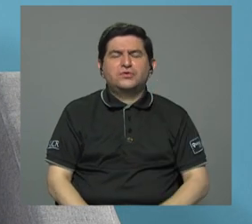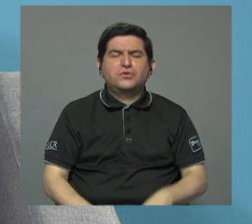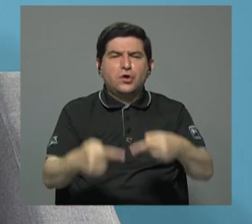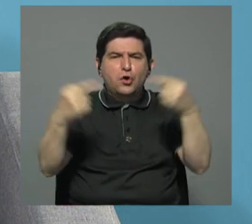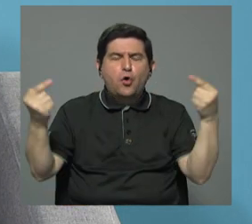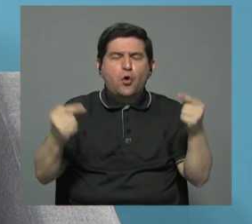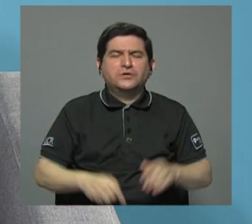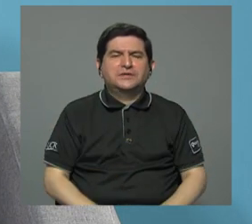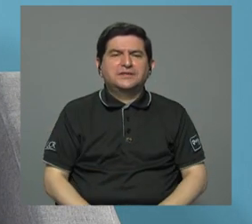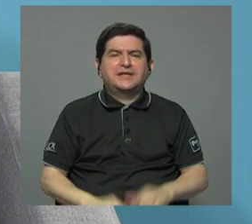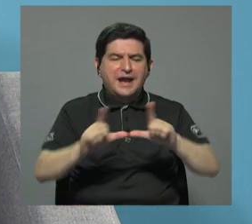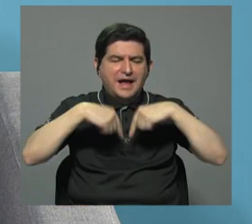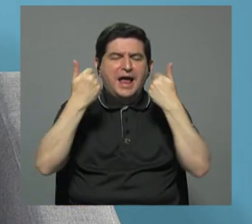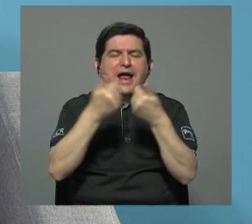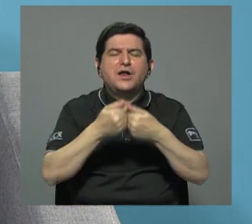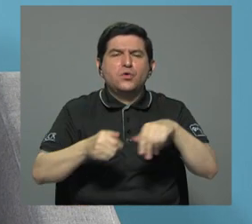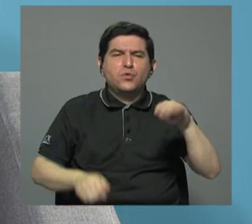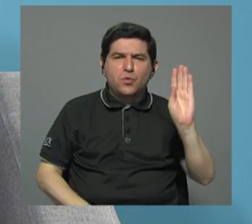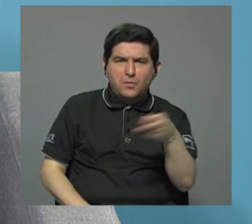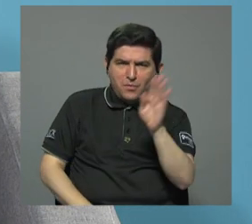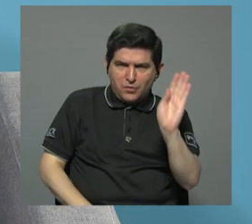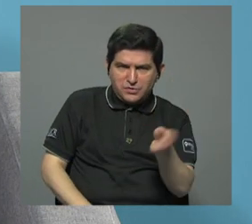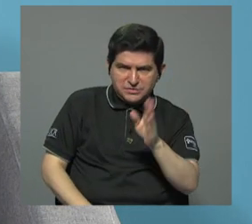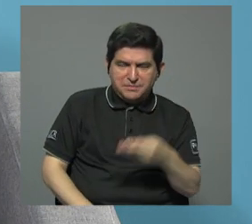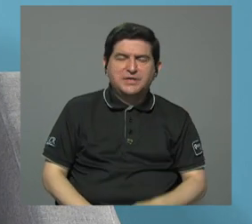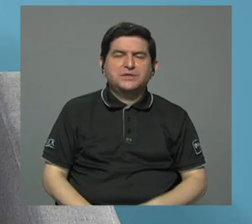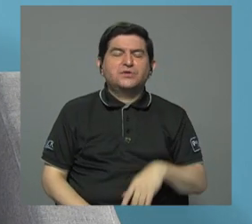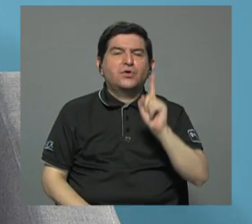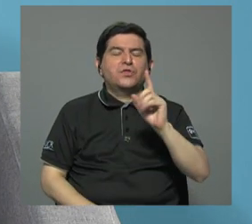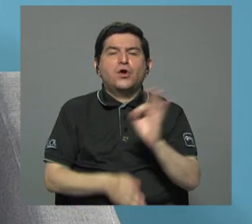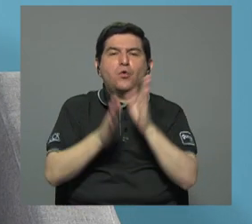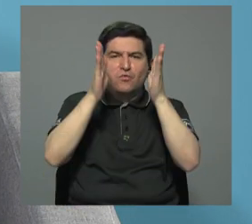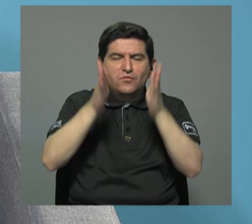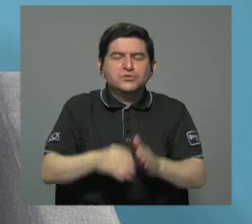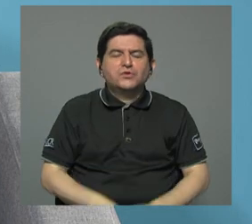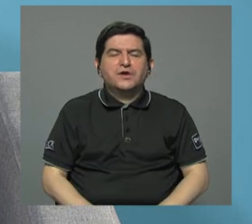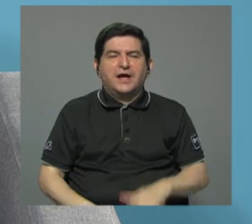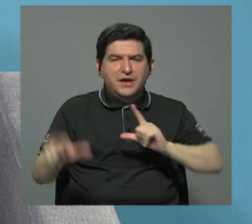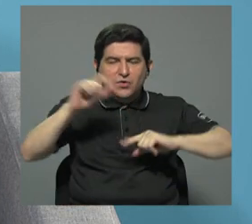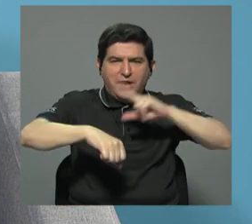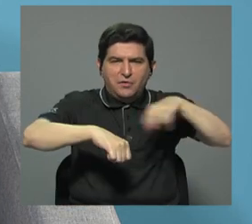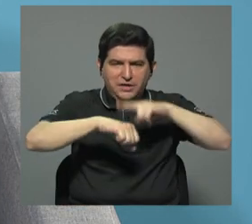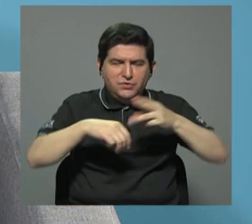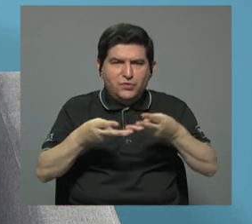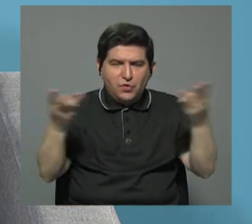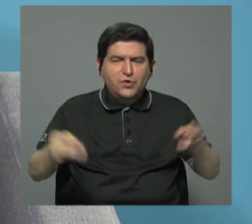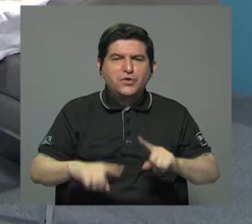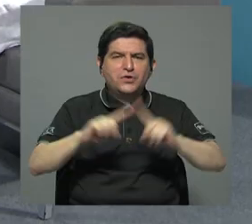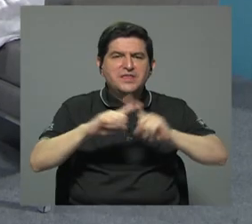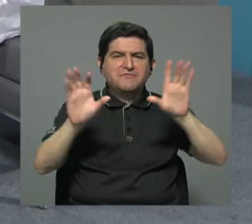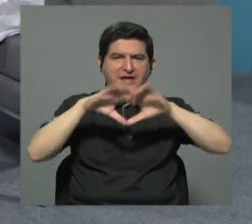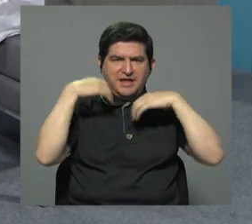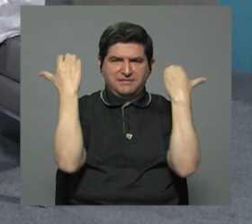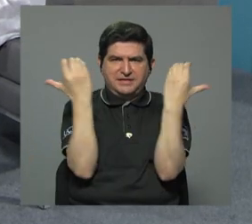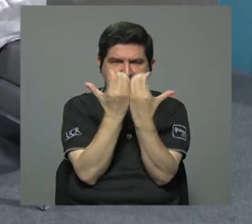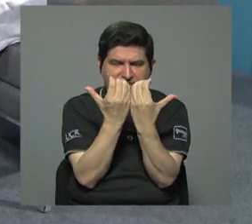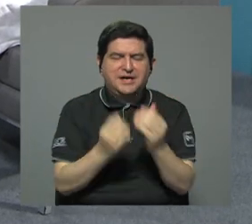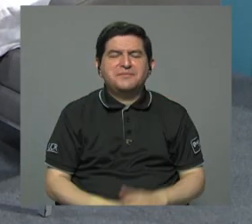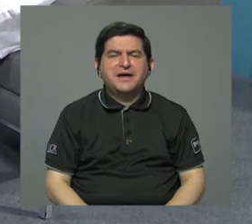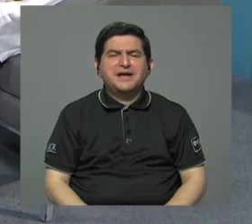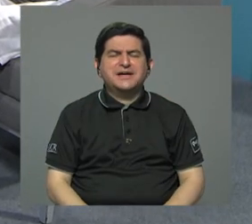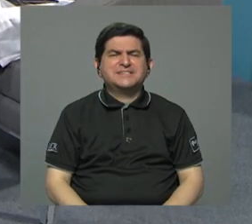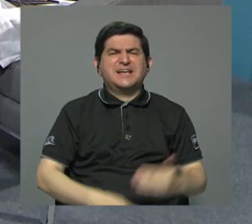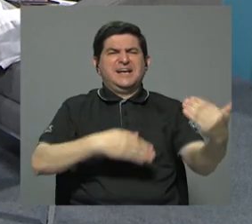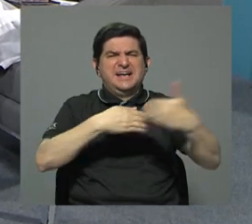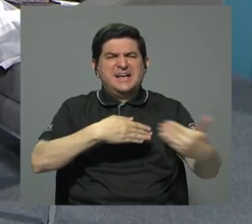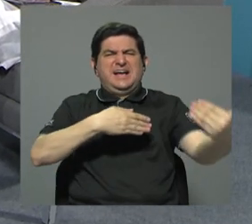cemento, a propuesta de un exfuncionario de la NAME y pronunciamientos de diversas cámaras, y enfatiza en el reiterado